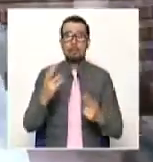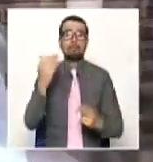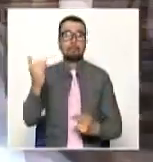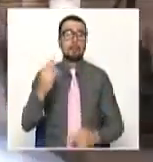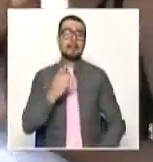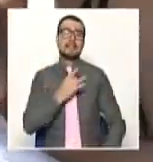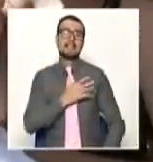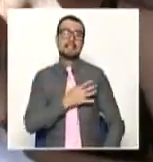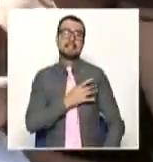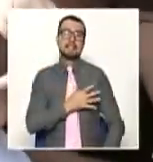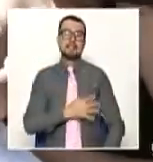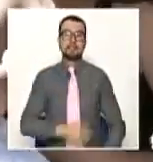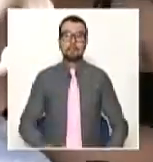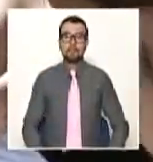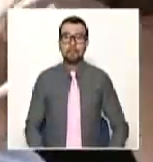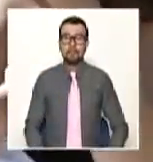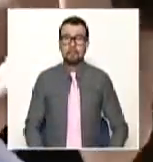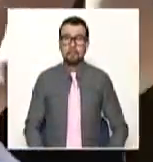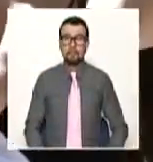Chile.